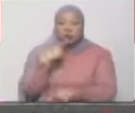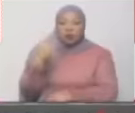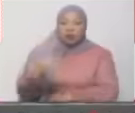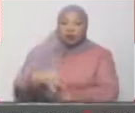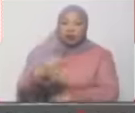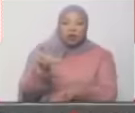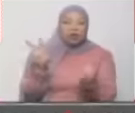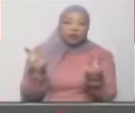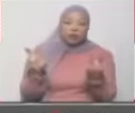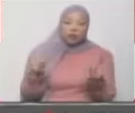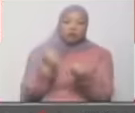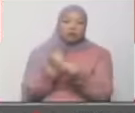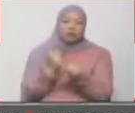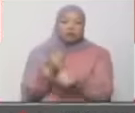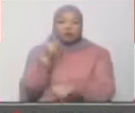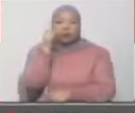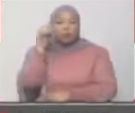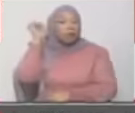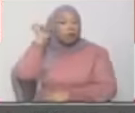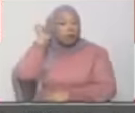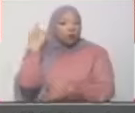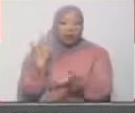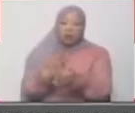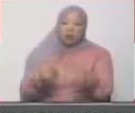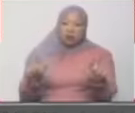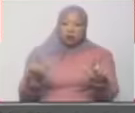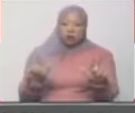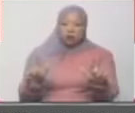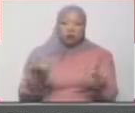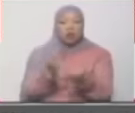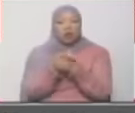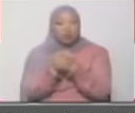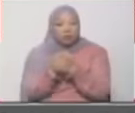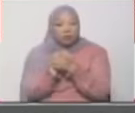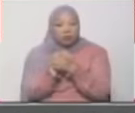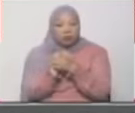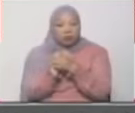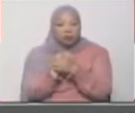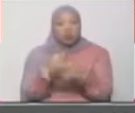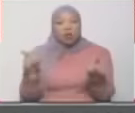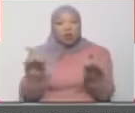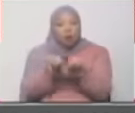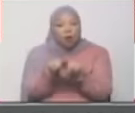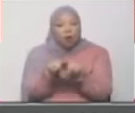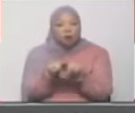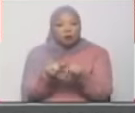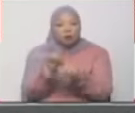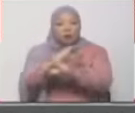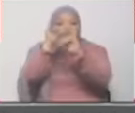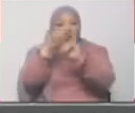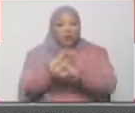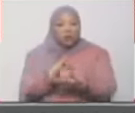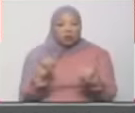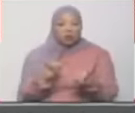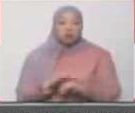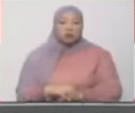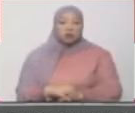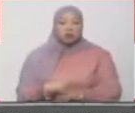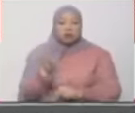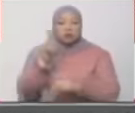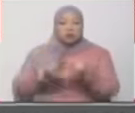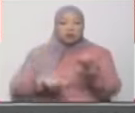verdaderamente nueva, de hombres y mujeres libres, solidarios, iguales, felices. Construir